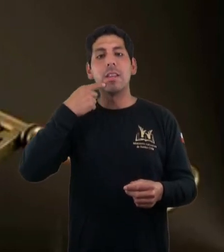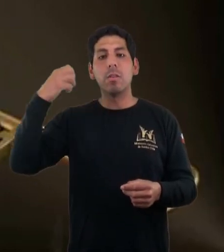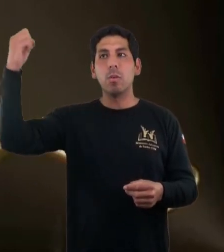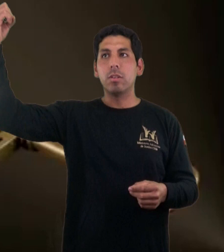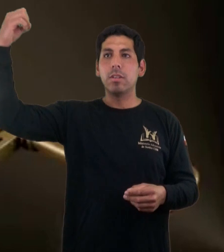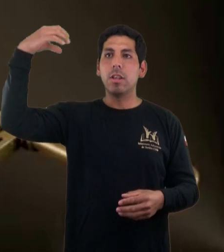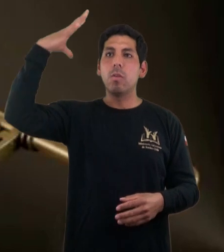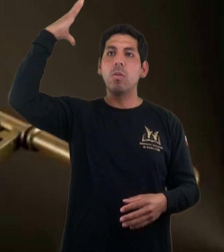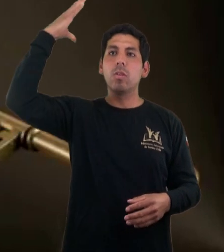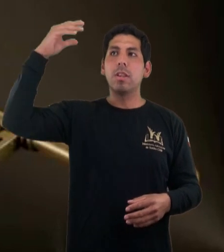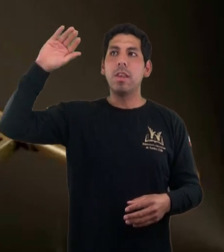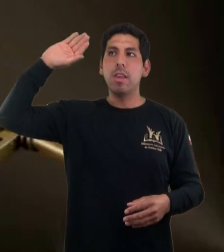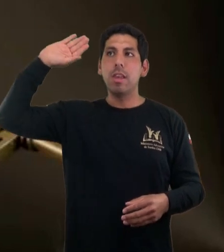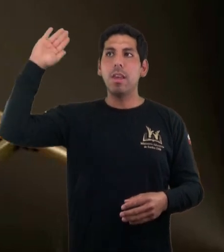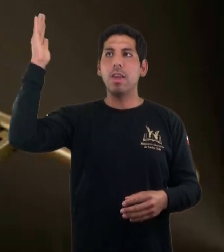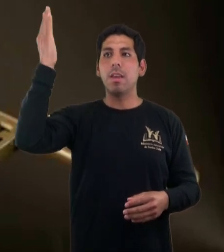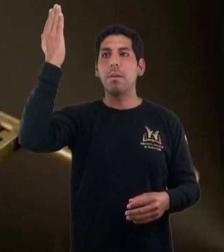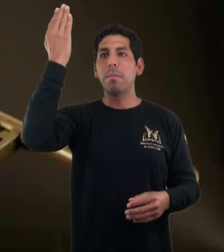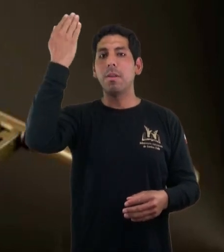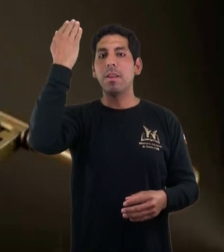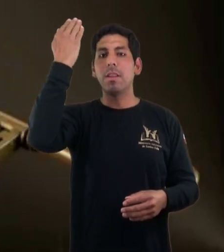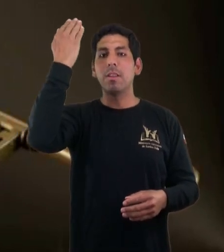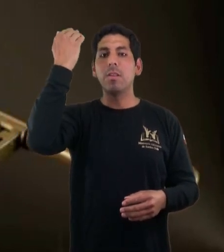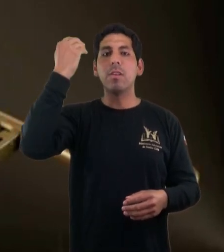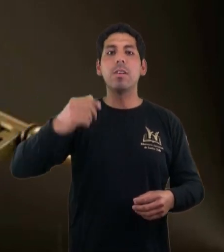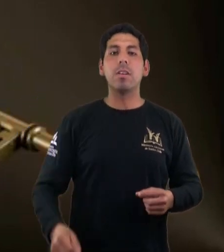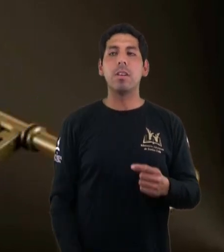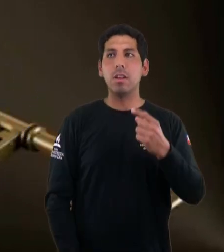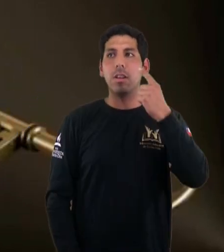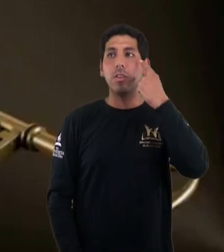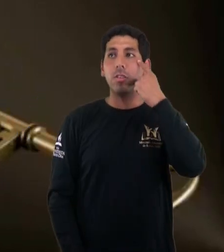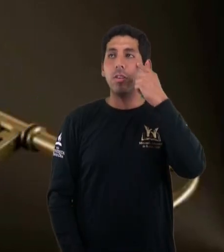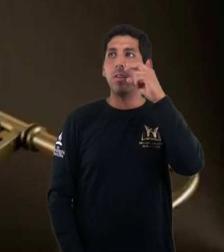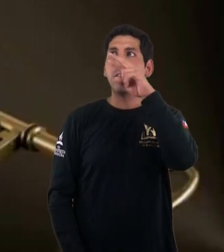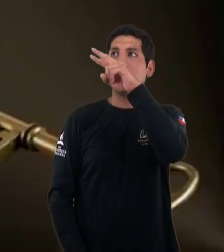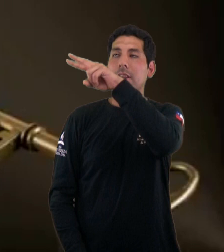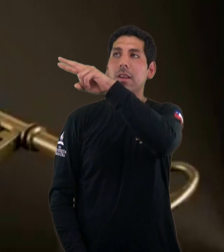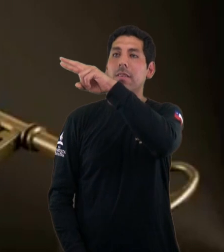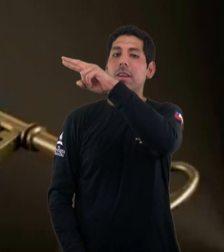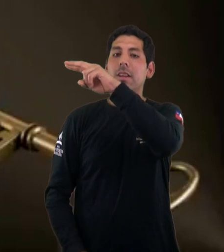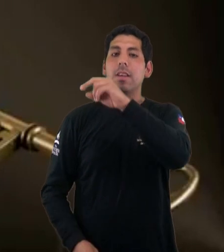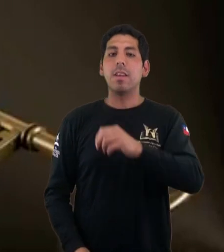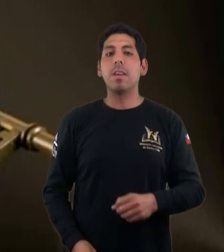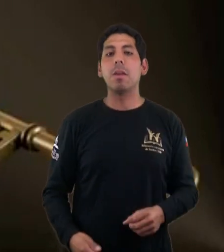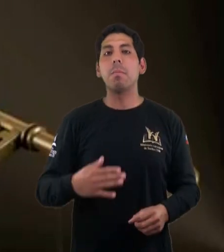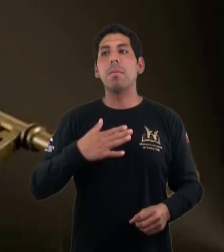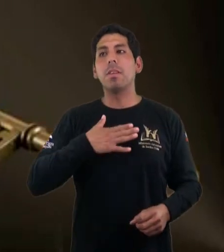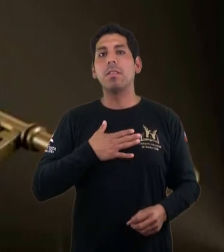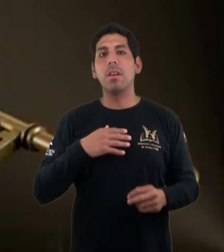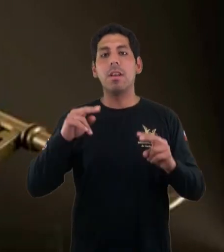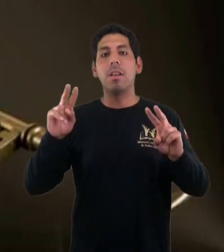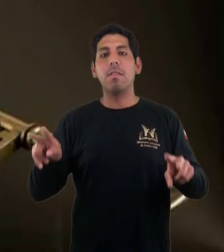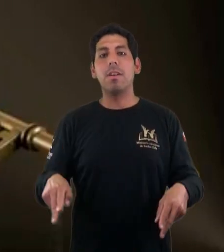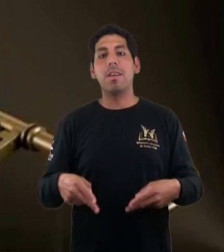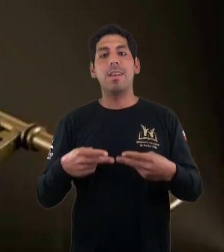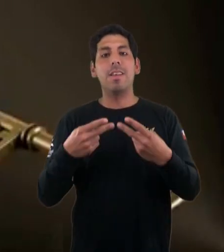en dulce luz y esplendor, yo te veré mi